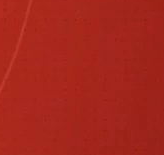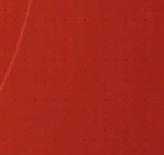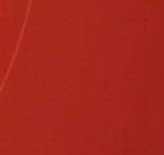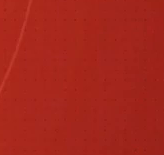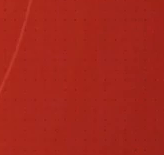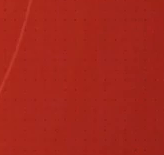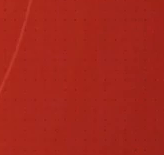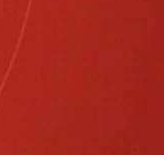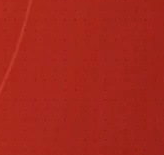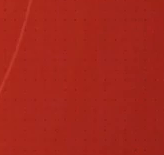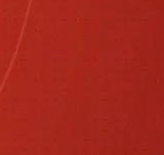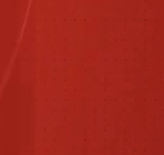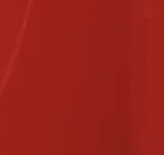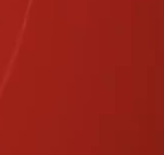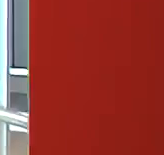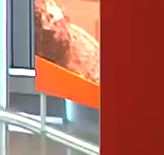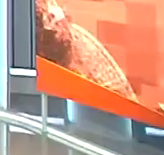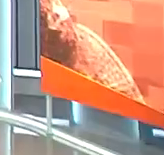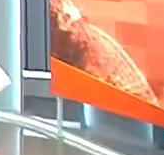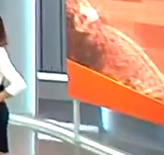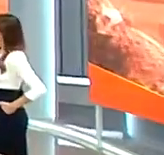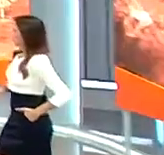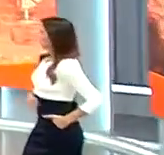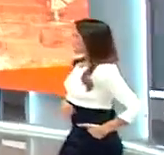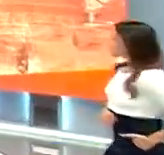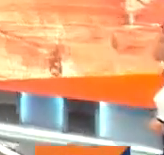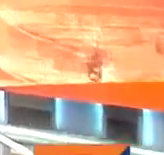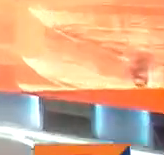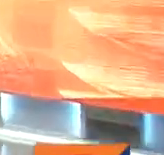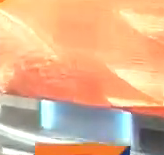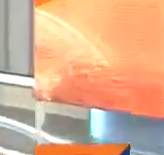RTVC Noticias del Mediodía.